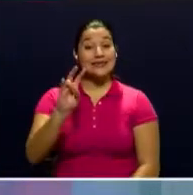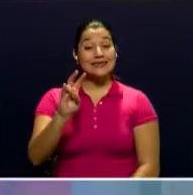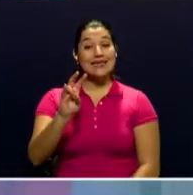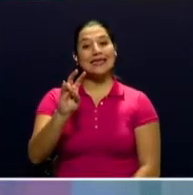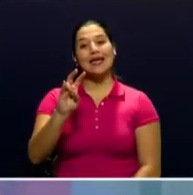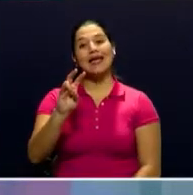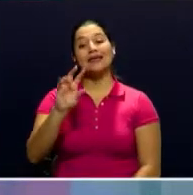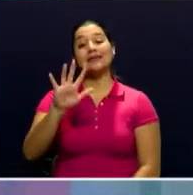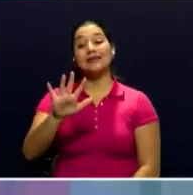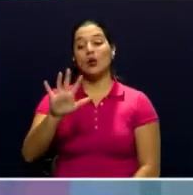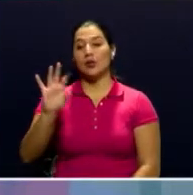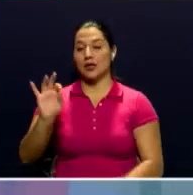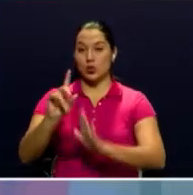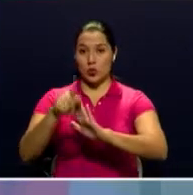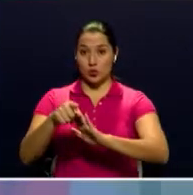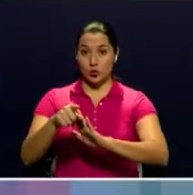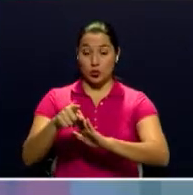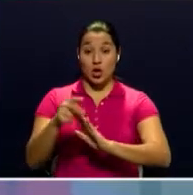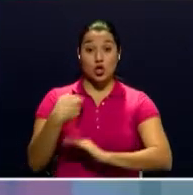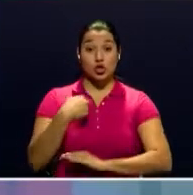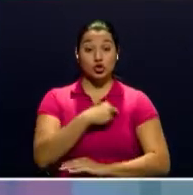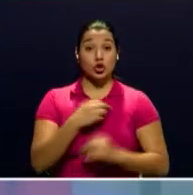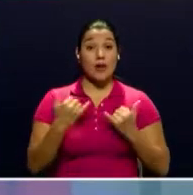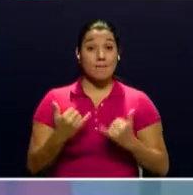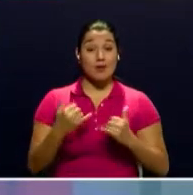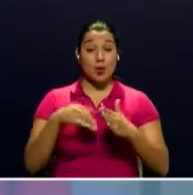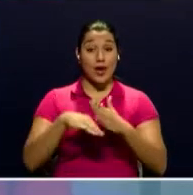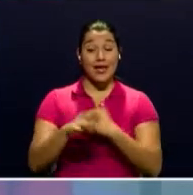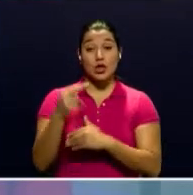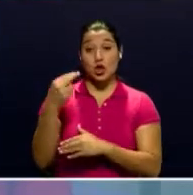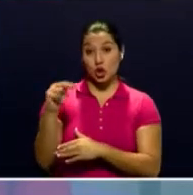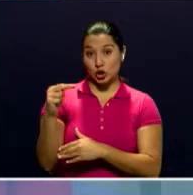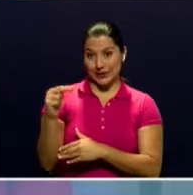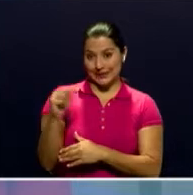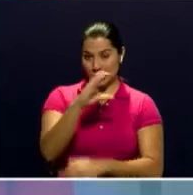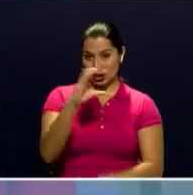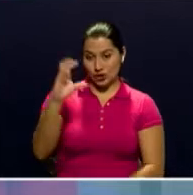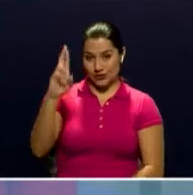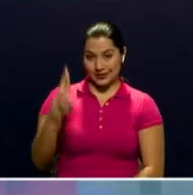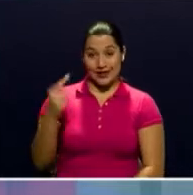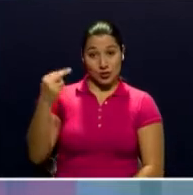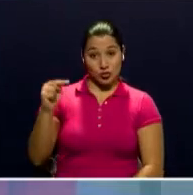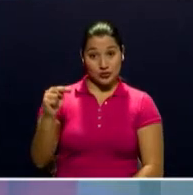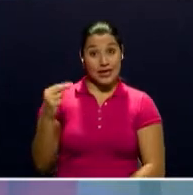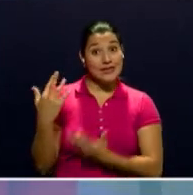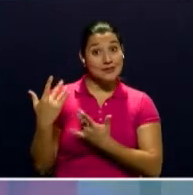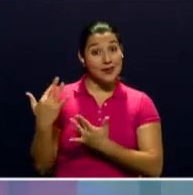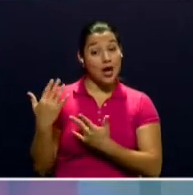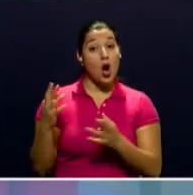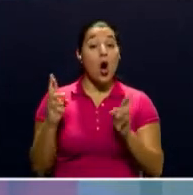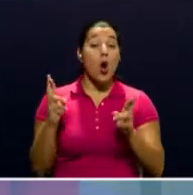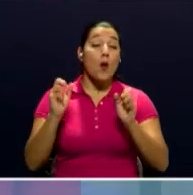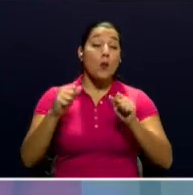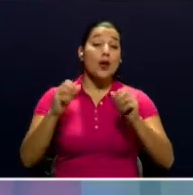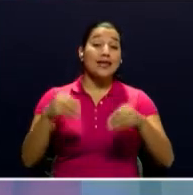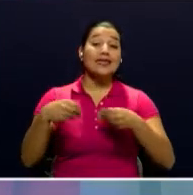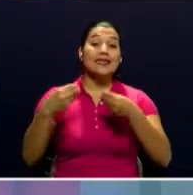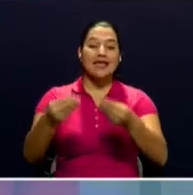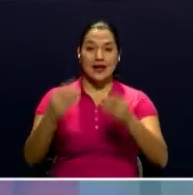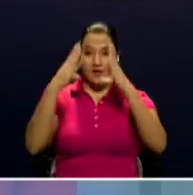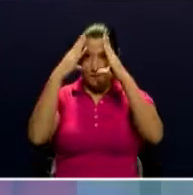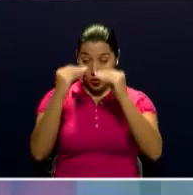7 de la noche con 59 minutos, estamos en vivo en el noticiario estelar de Costa Rica Noticias. Esperamos haberle entregado